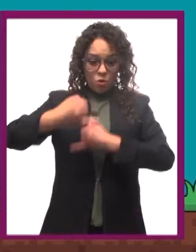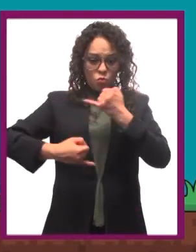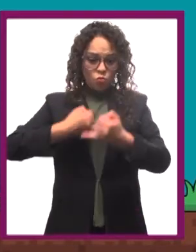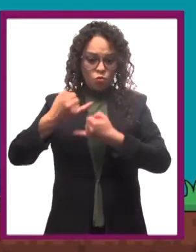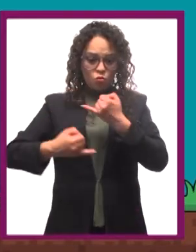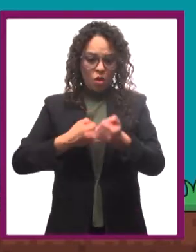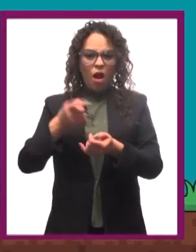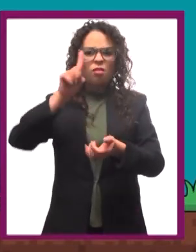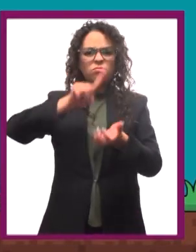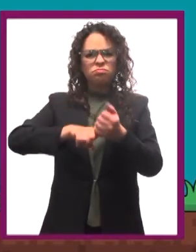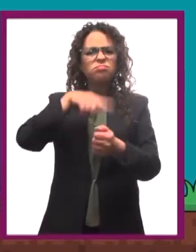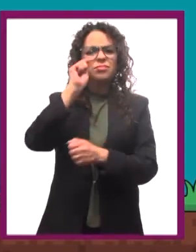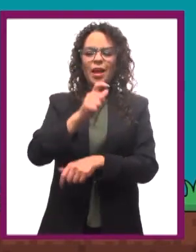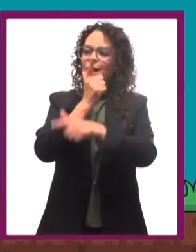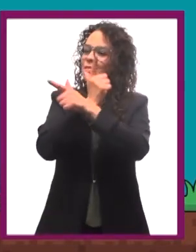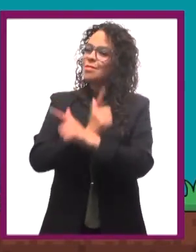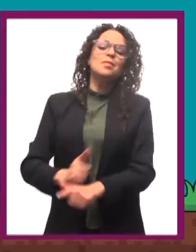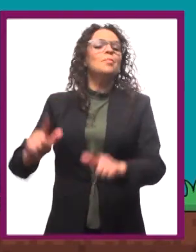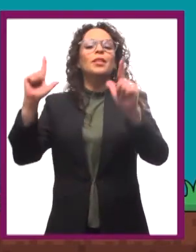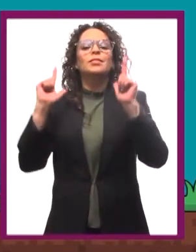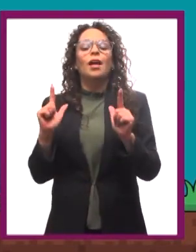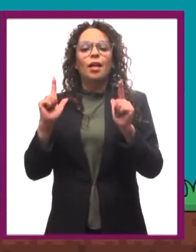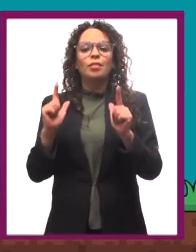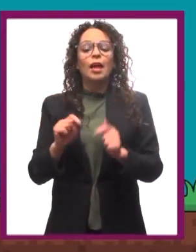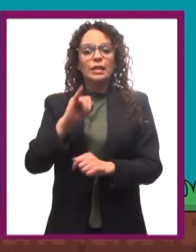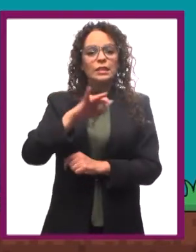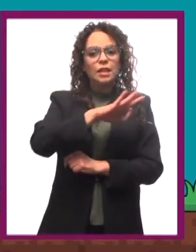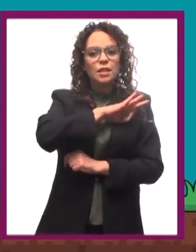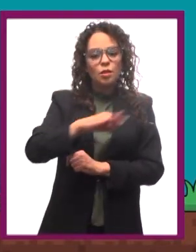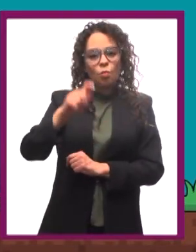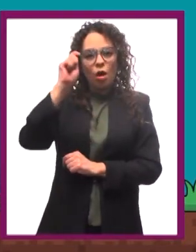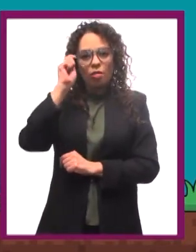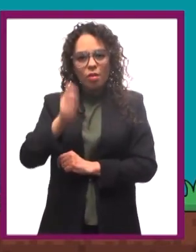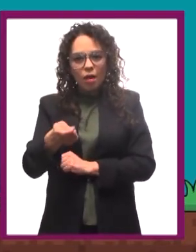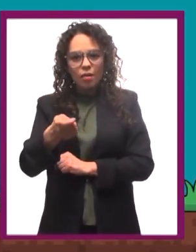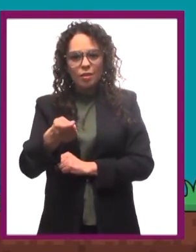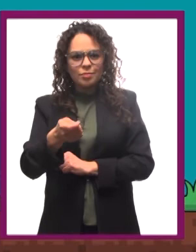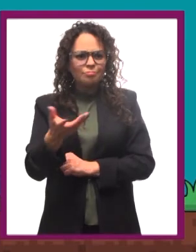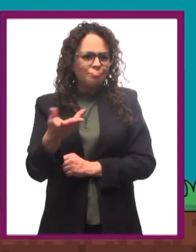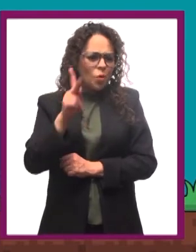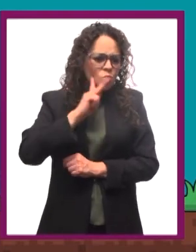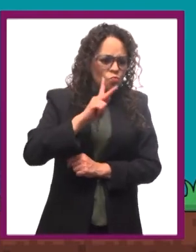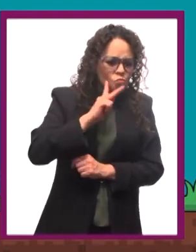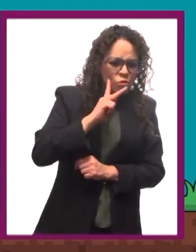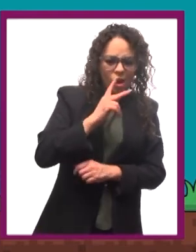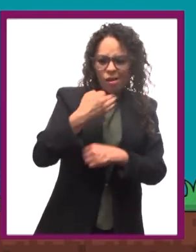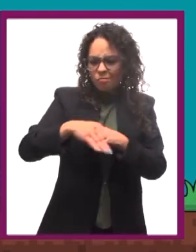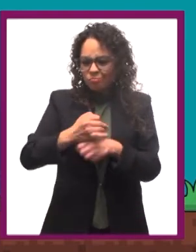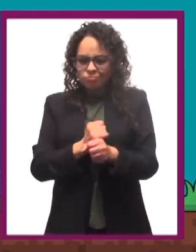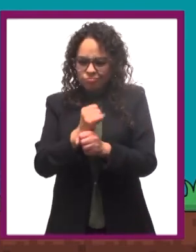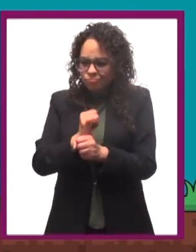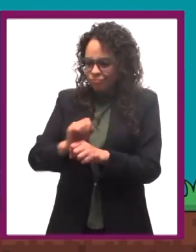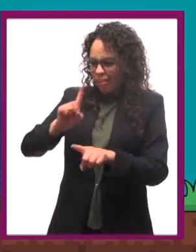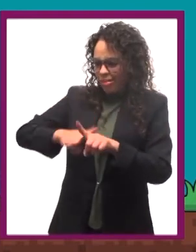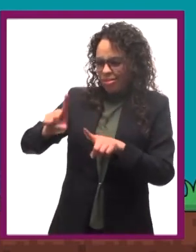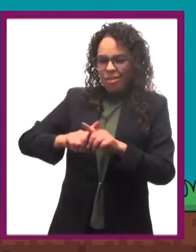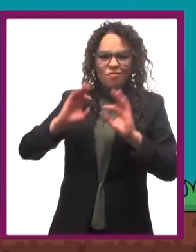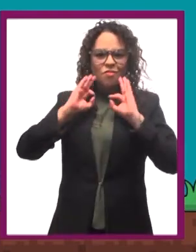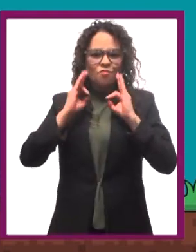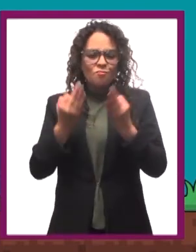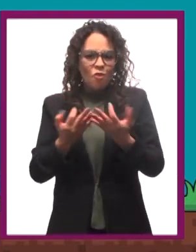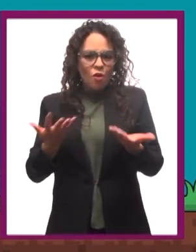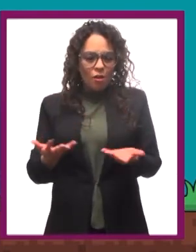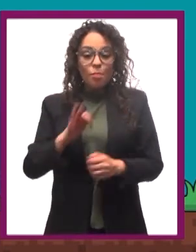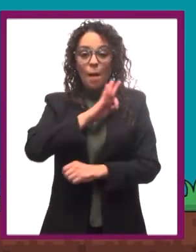Para mí el juego es libertad, es la posibilidad de experimentar un montón de posibilidades